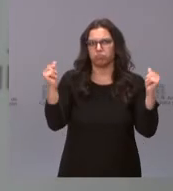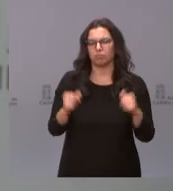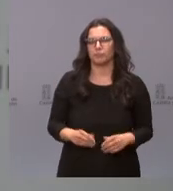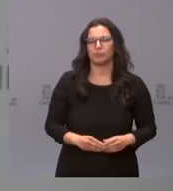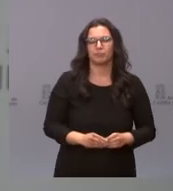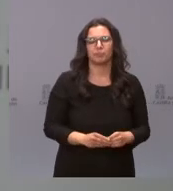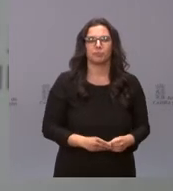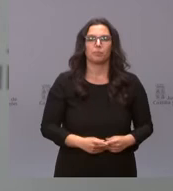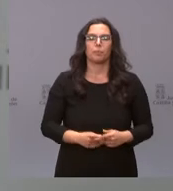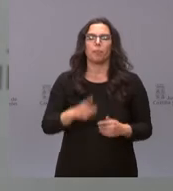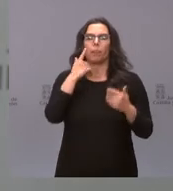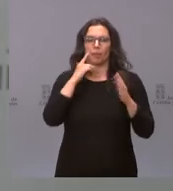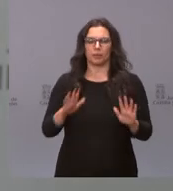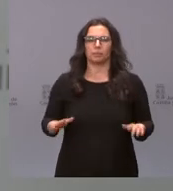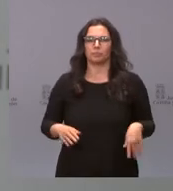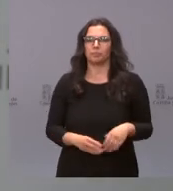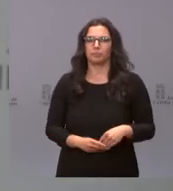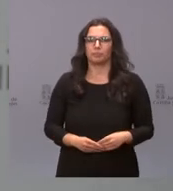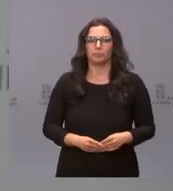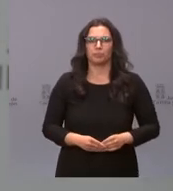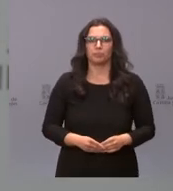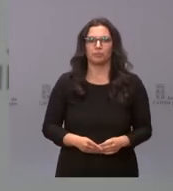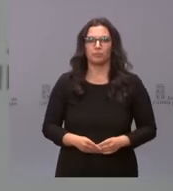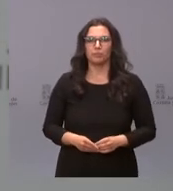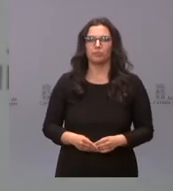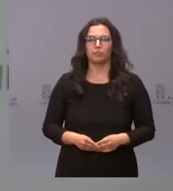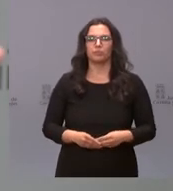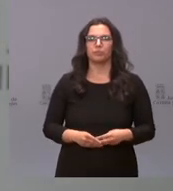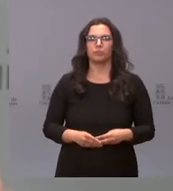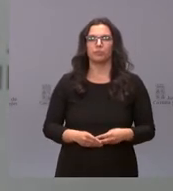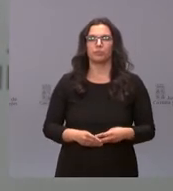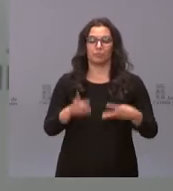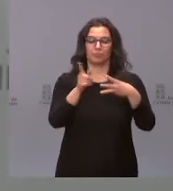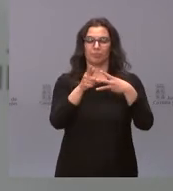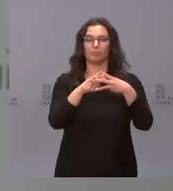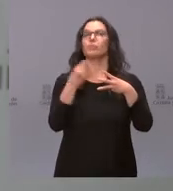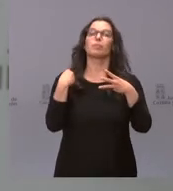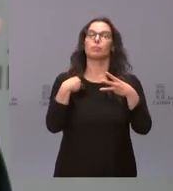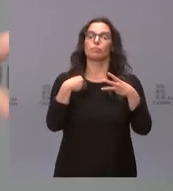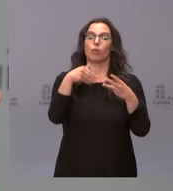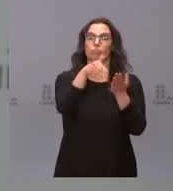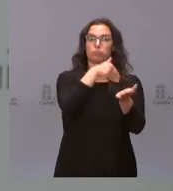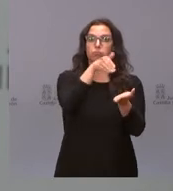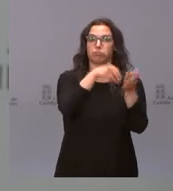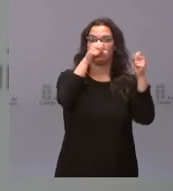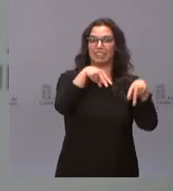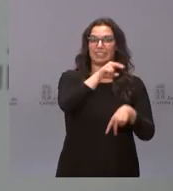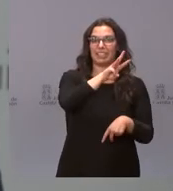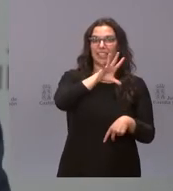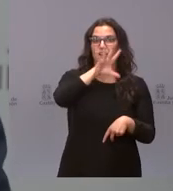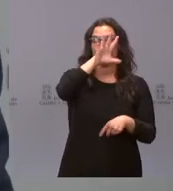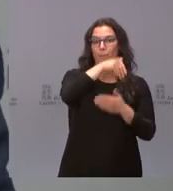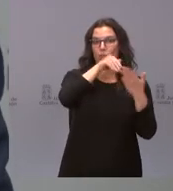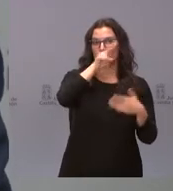vamos a ver respecto a la minoración del cálculo de los 35 millones de euros luego explicado